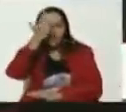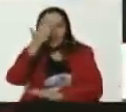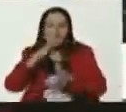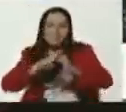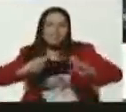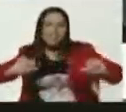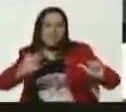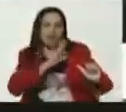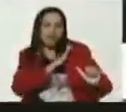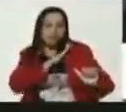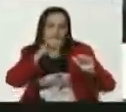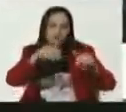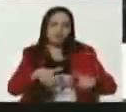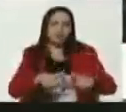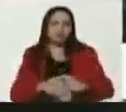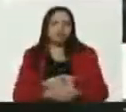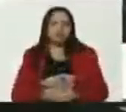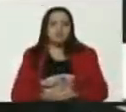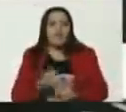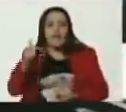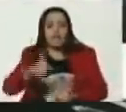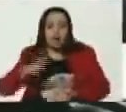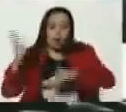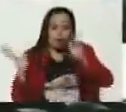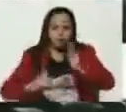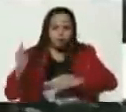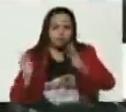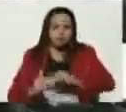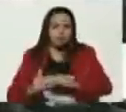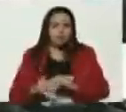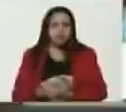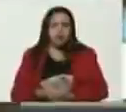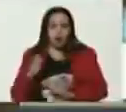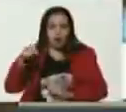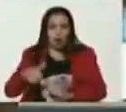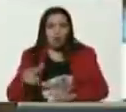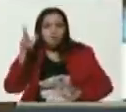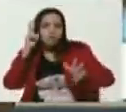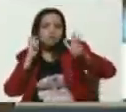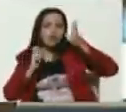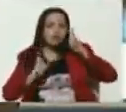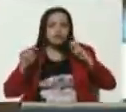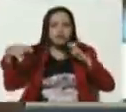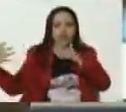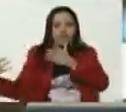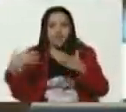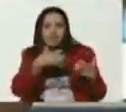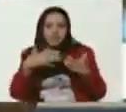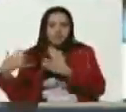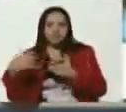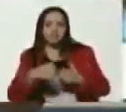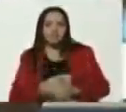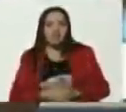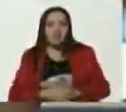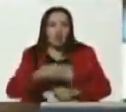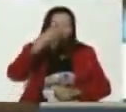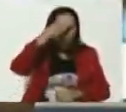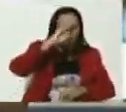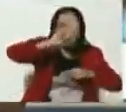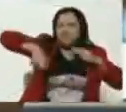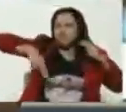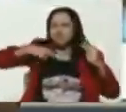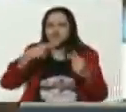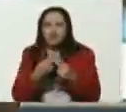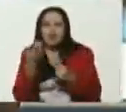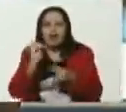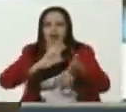mía. Son estos cueros que hoy resuenan en esta batalla. Cuba jamás y nunca